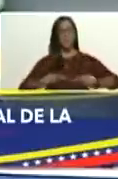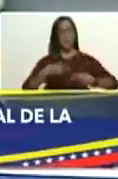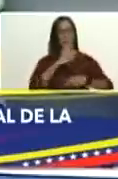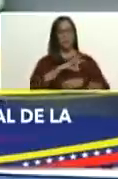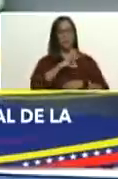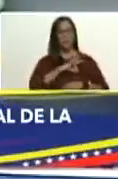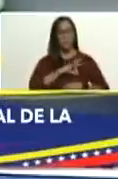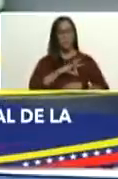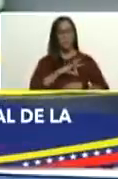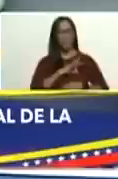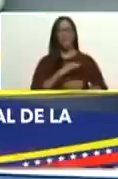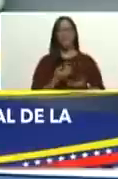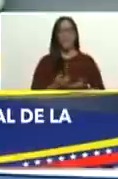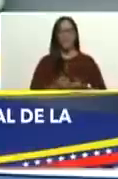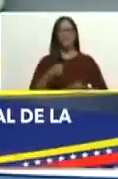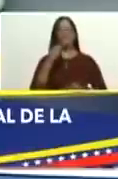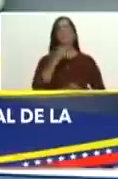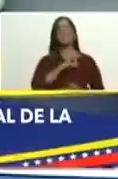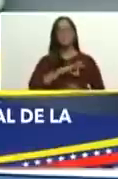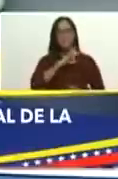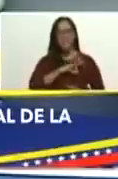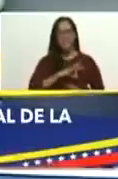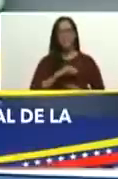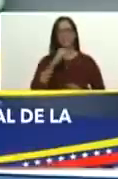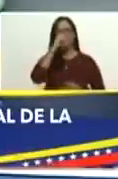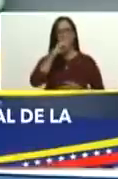el socialismo del siglo XXI.